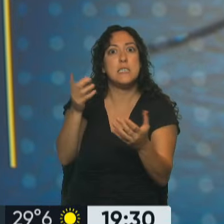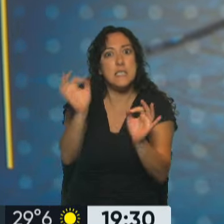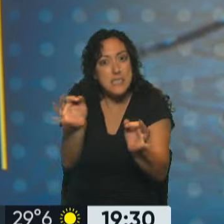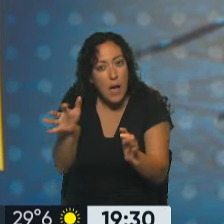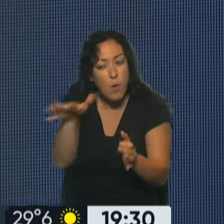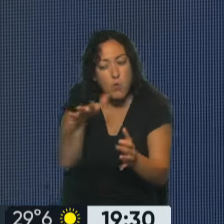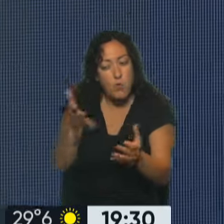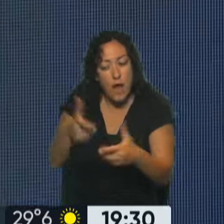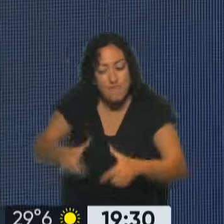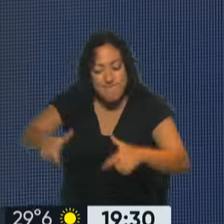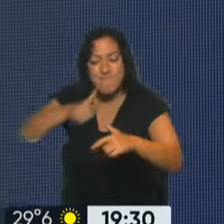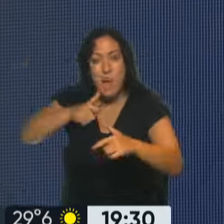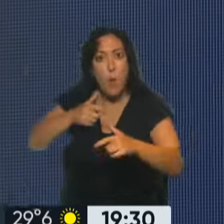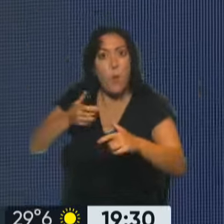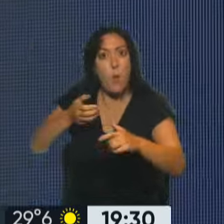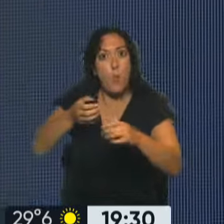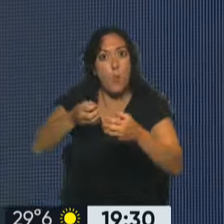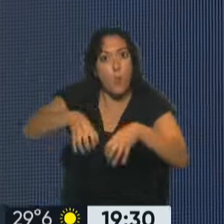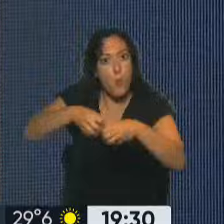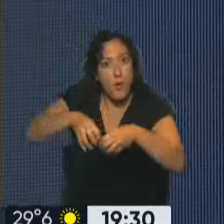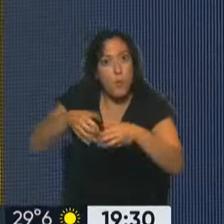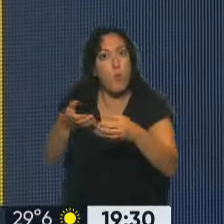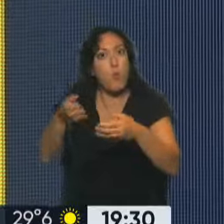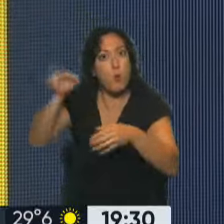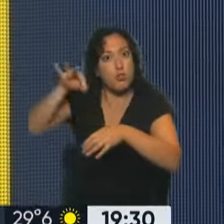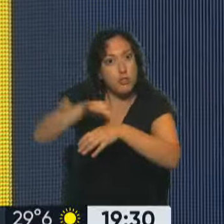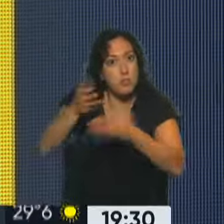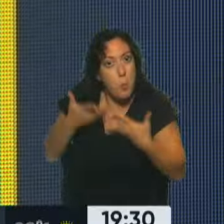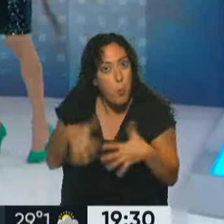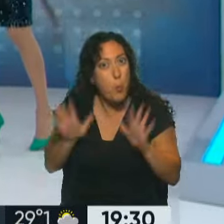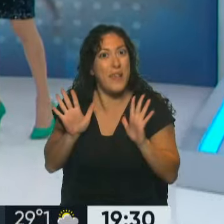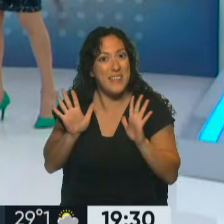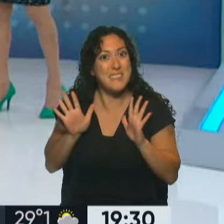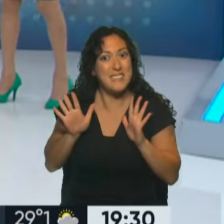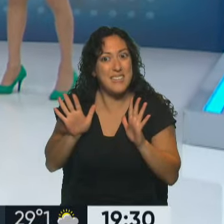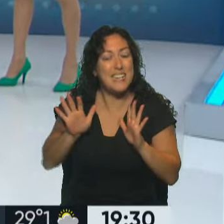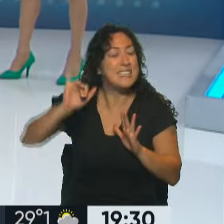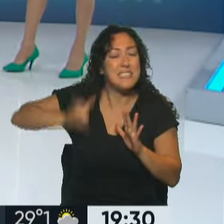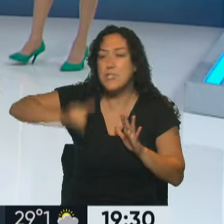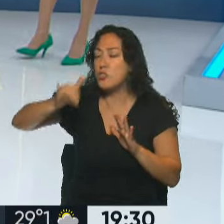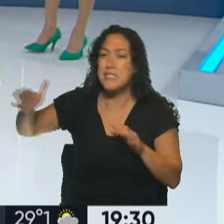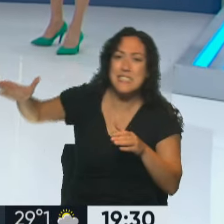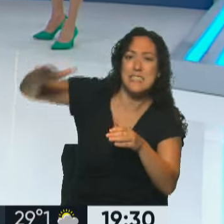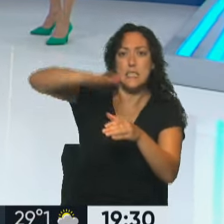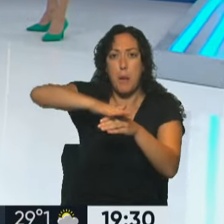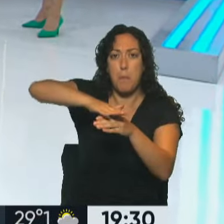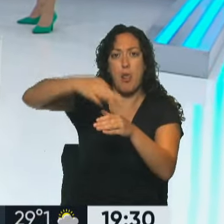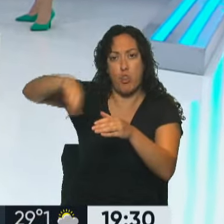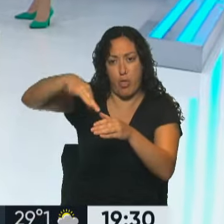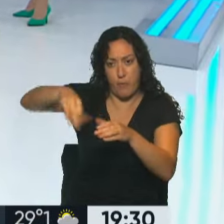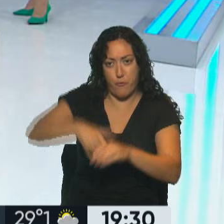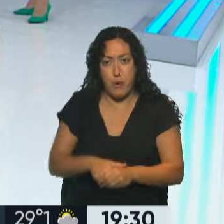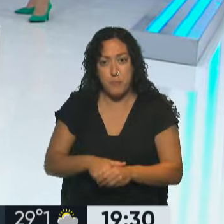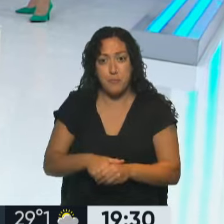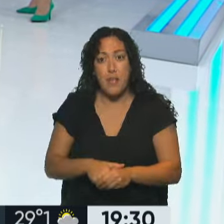lugar donde encuen precisamente las larvas de estos mosquitos tienen que ser tapados para evitar eso lav con